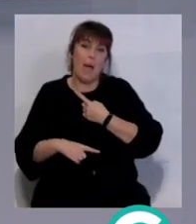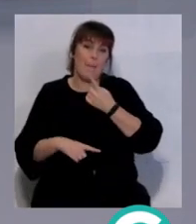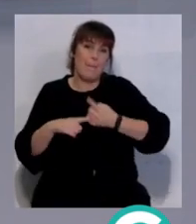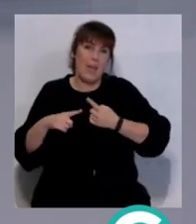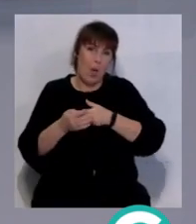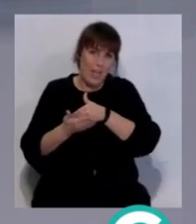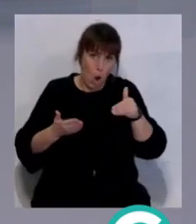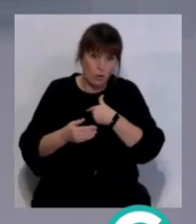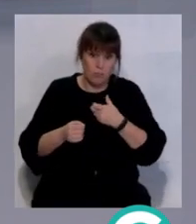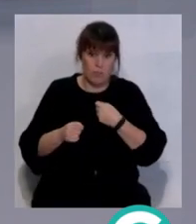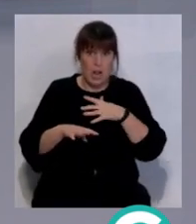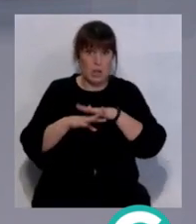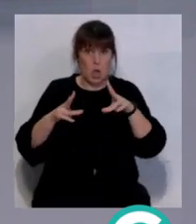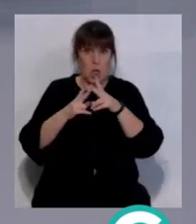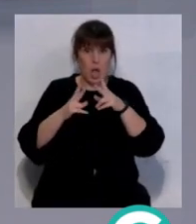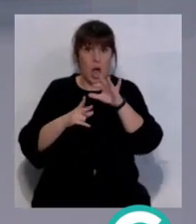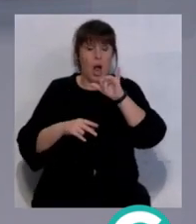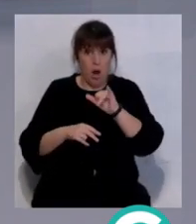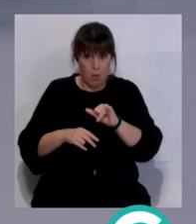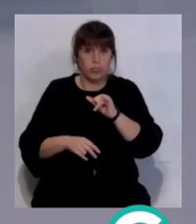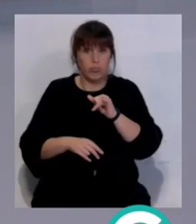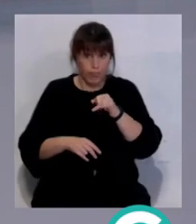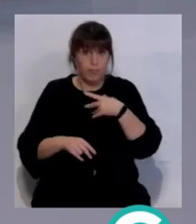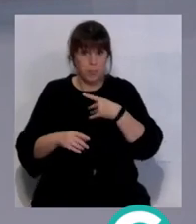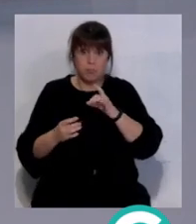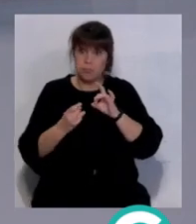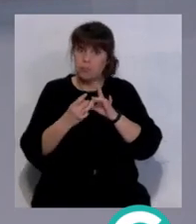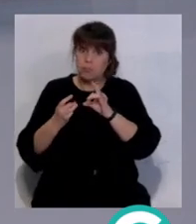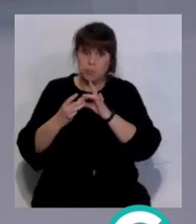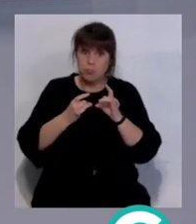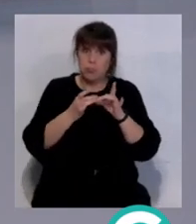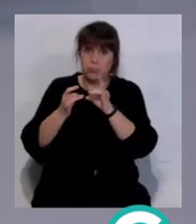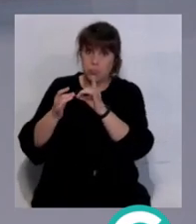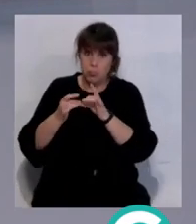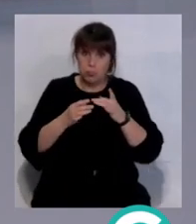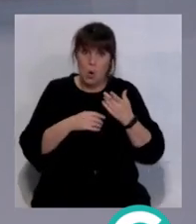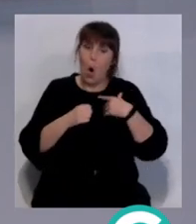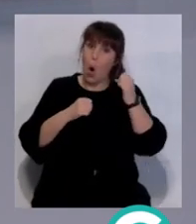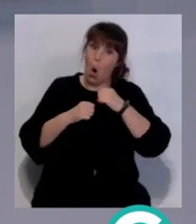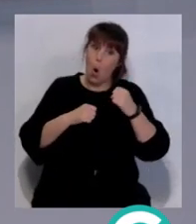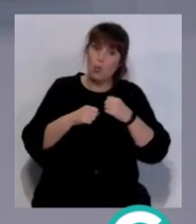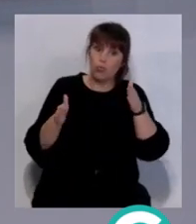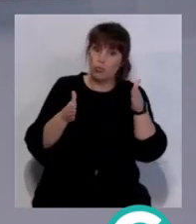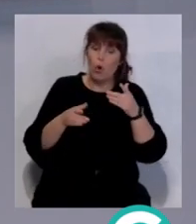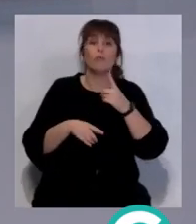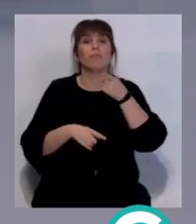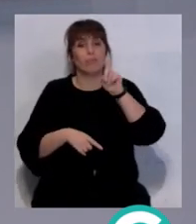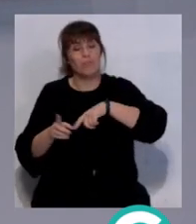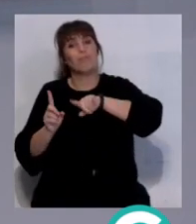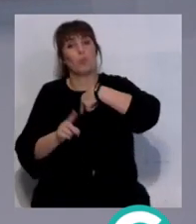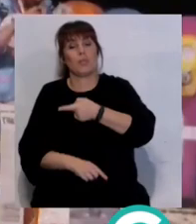de las redes sociales han registrado un importante número de interacciones durante y tras el concurso.